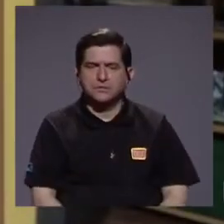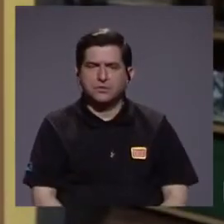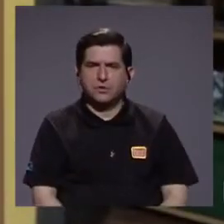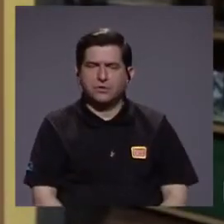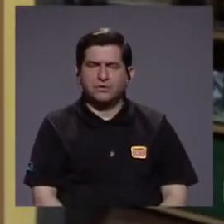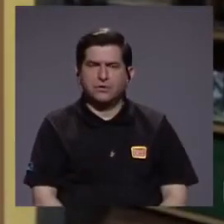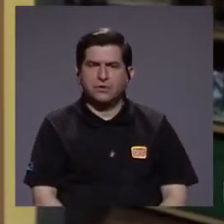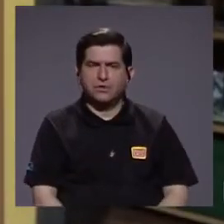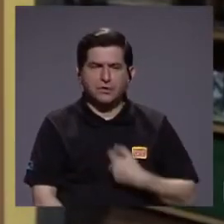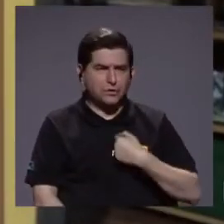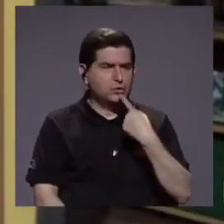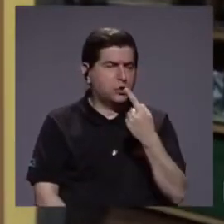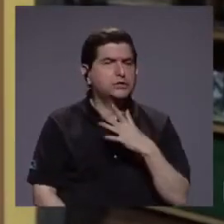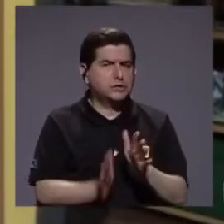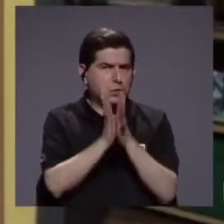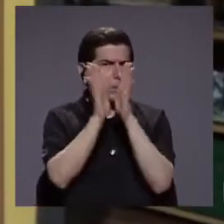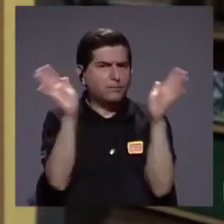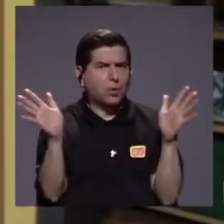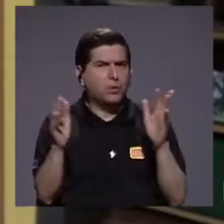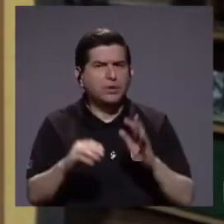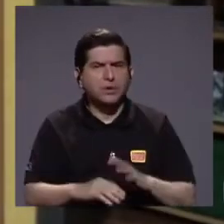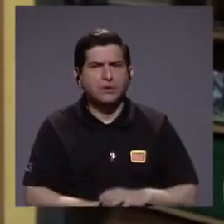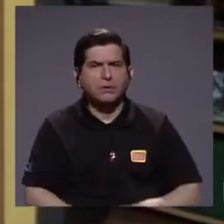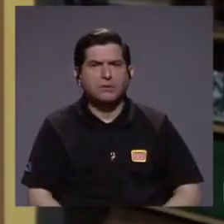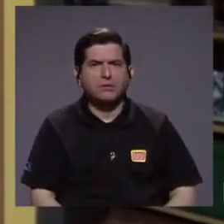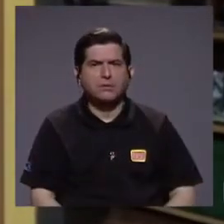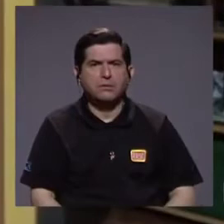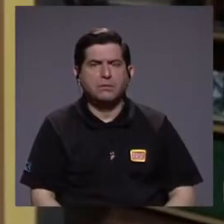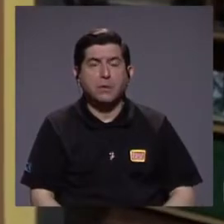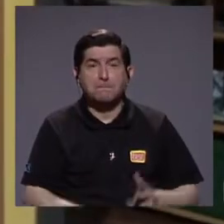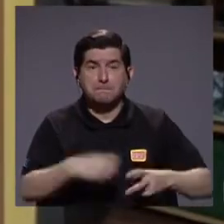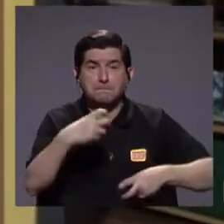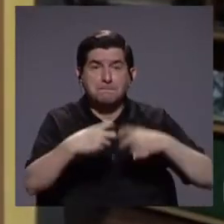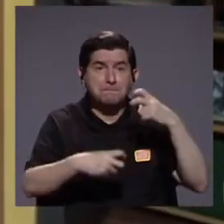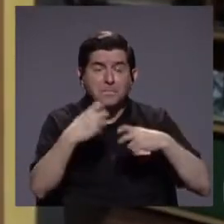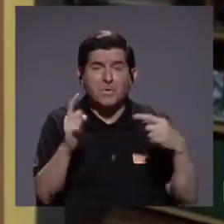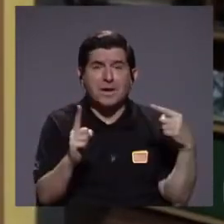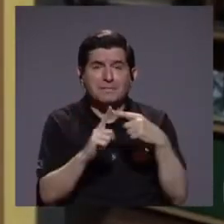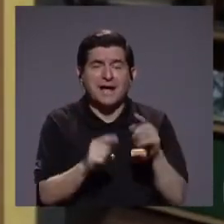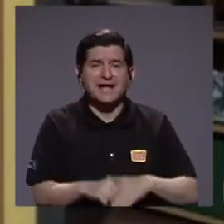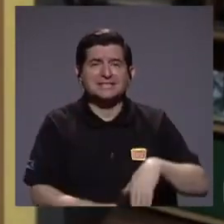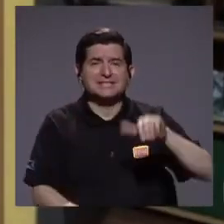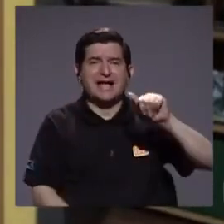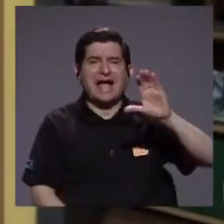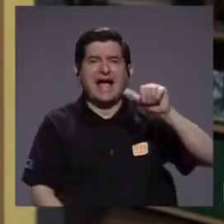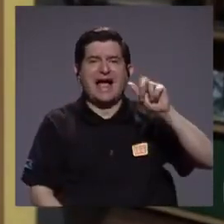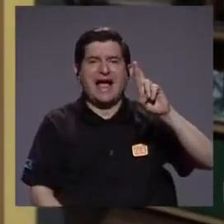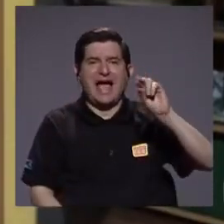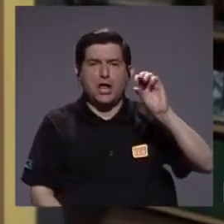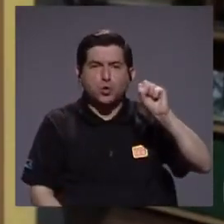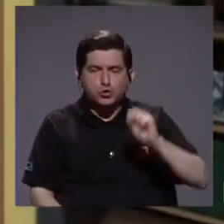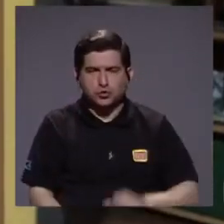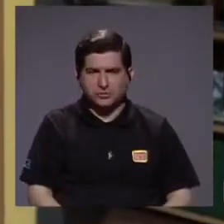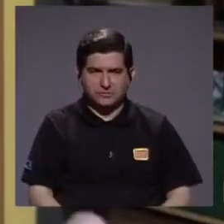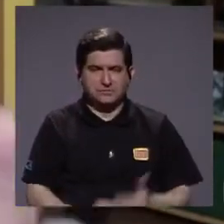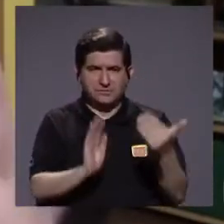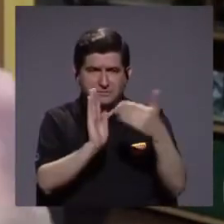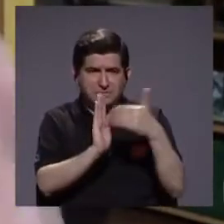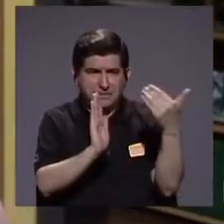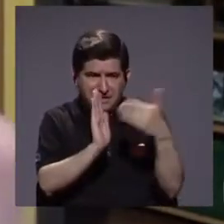a decirlo públicamente, donde hay un problema hasta de ácaros, que ha